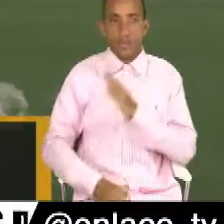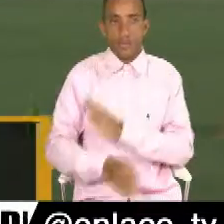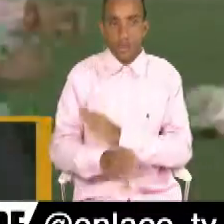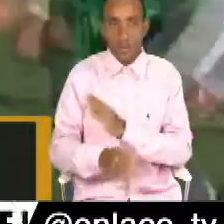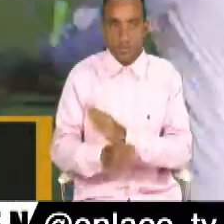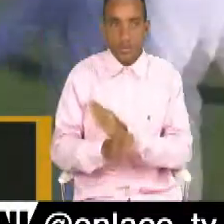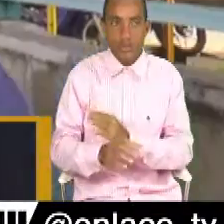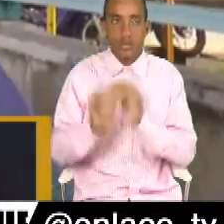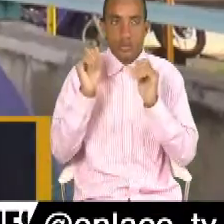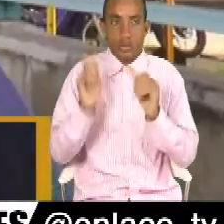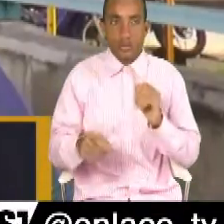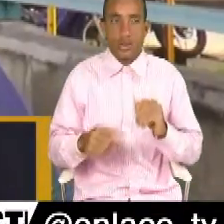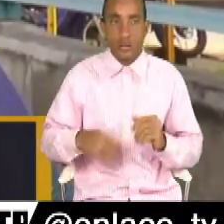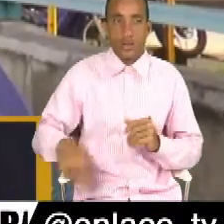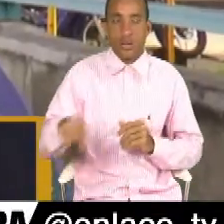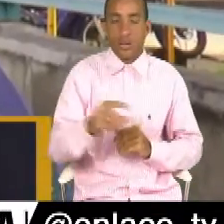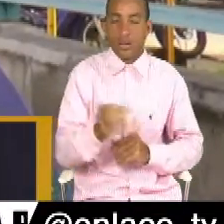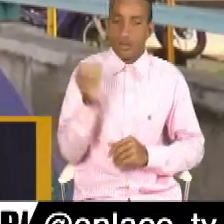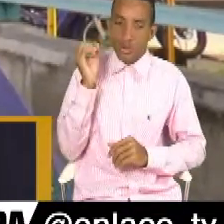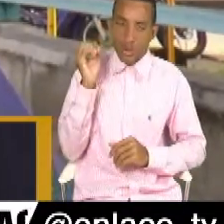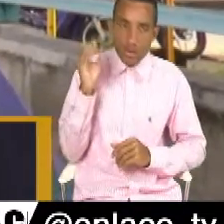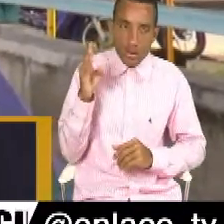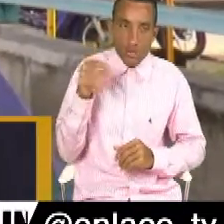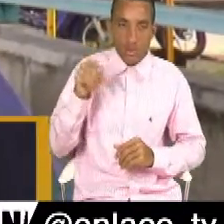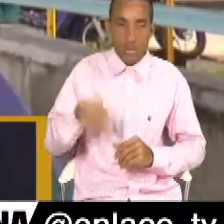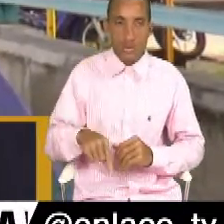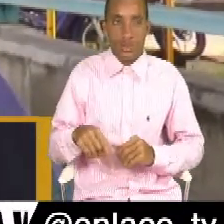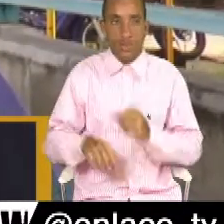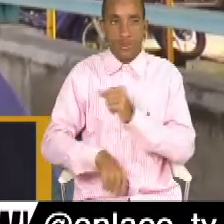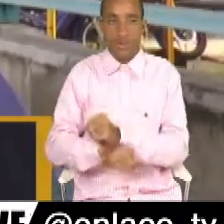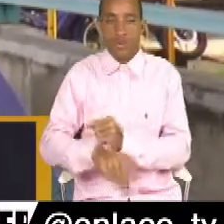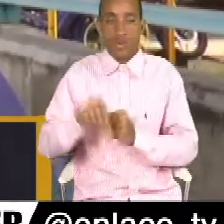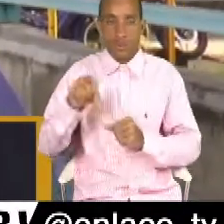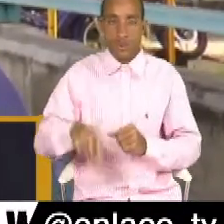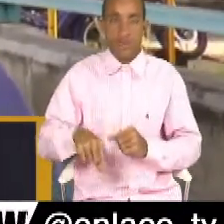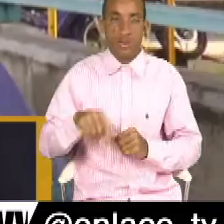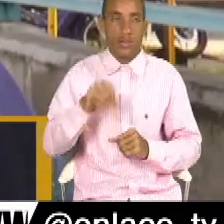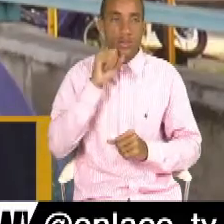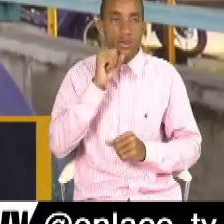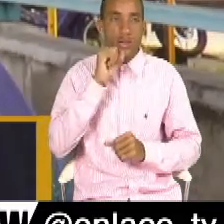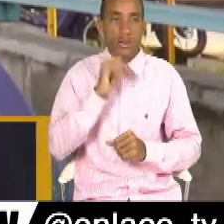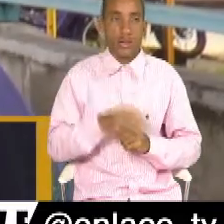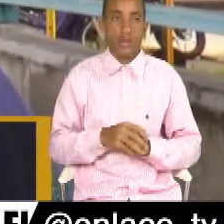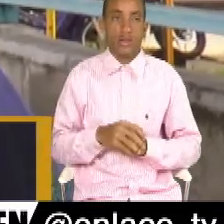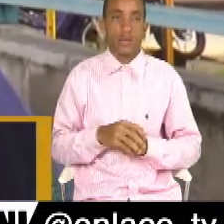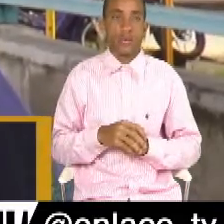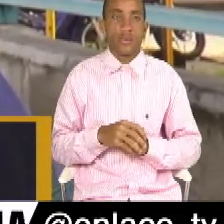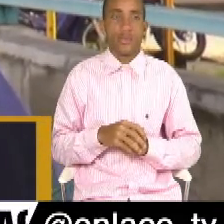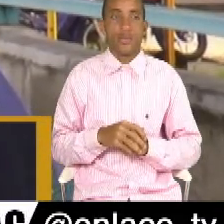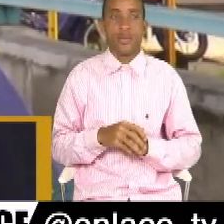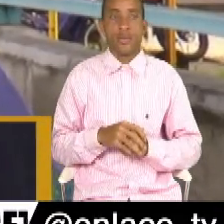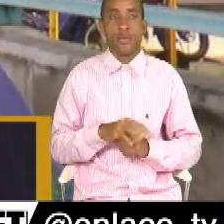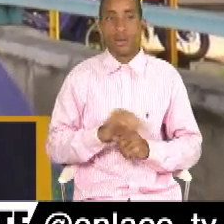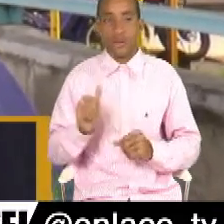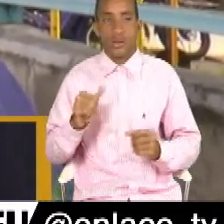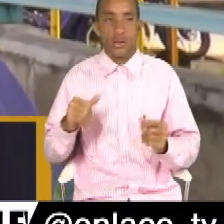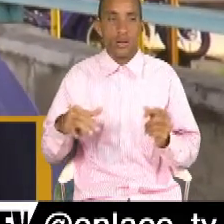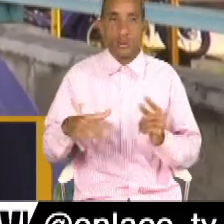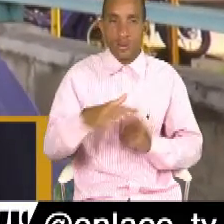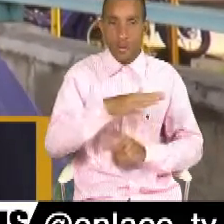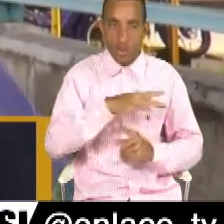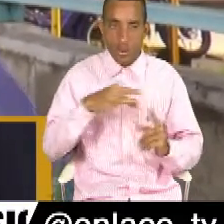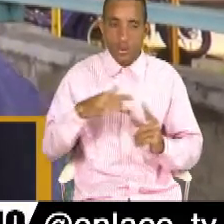para bien del club, para bien del fútbol de Barranca Bermeja, porque nosotros aquí anteponemos todo lo que es la situación del club para